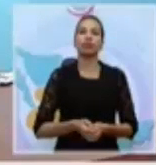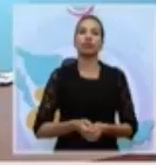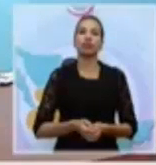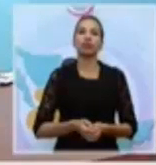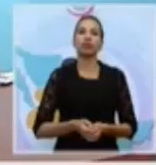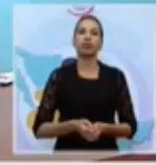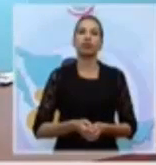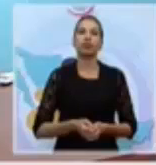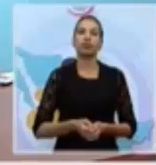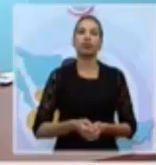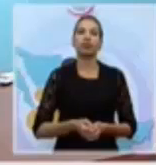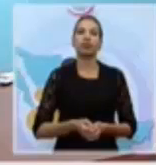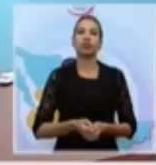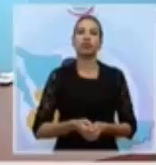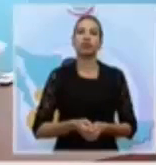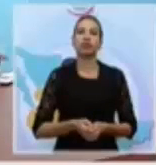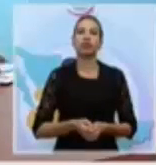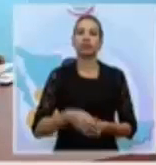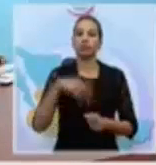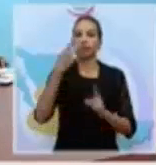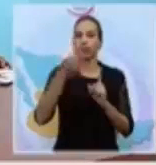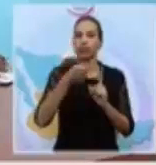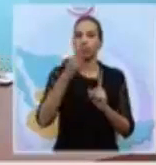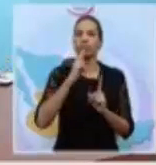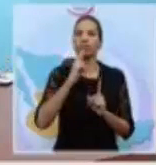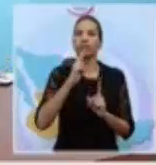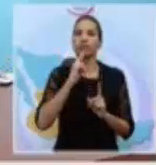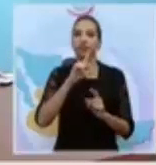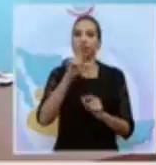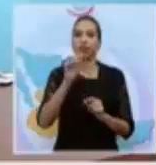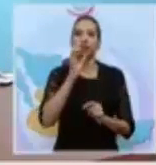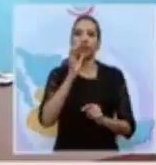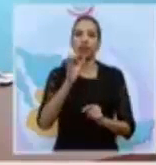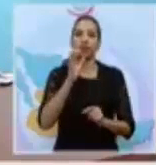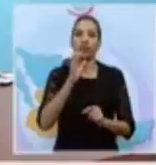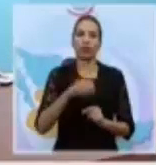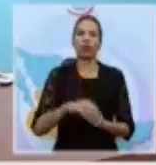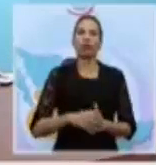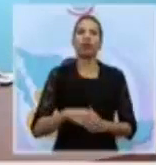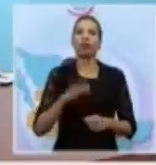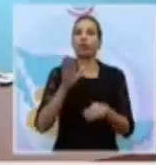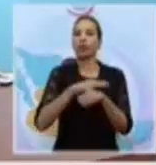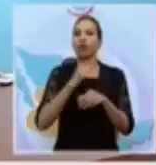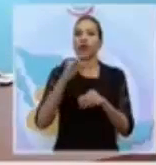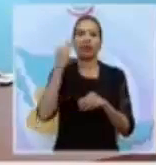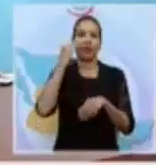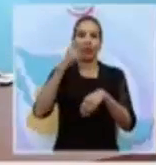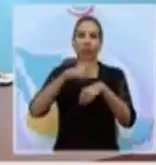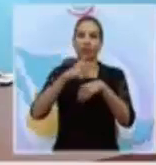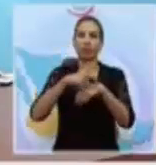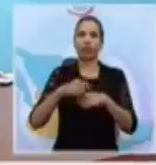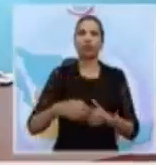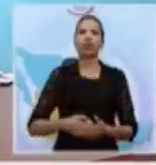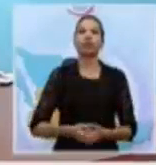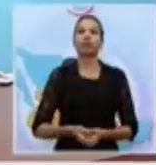¿Tomo otra o...? Sí, vamos a la segunda y ya contestamos las dos por el límite de tiempo.